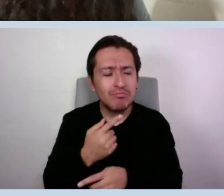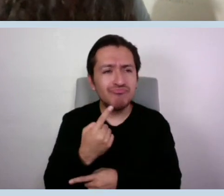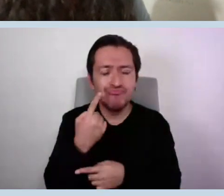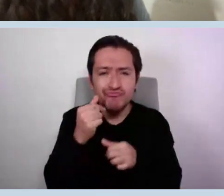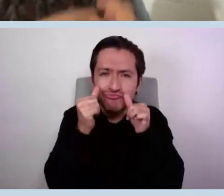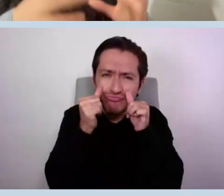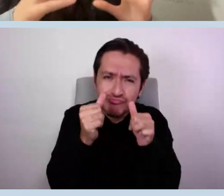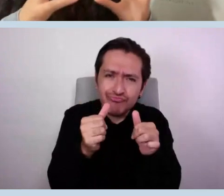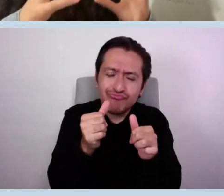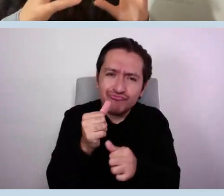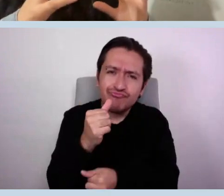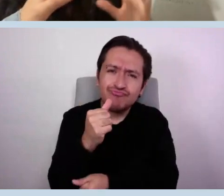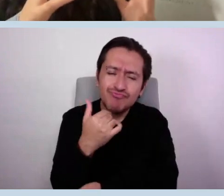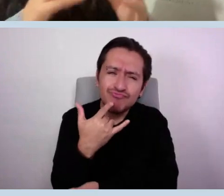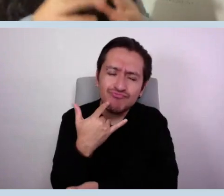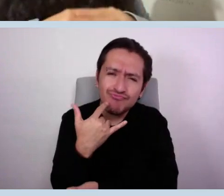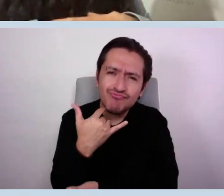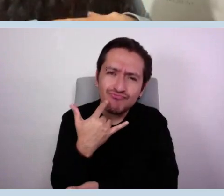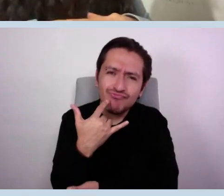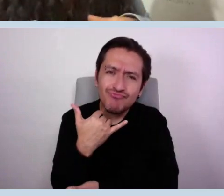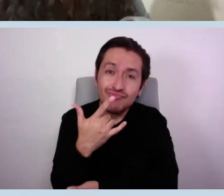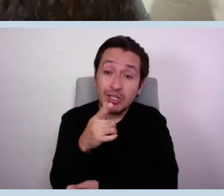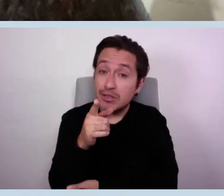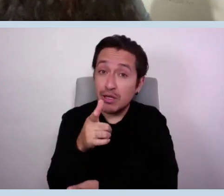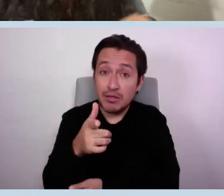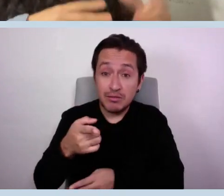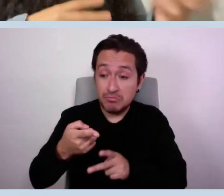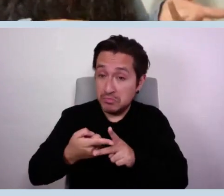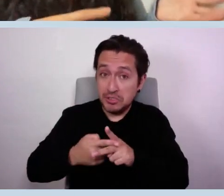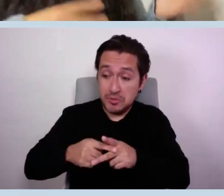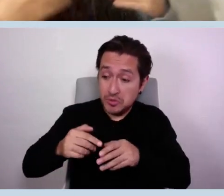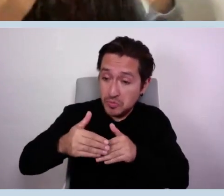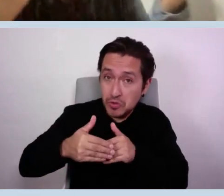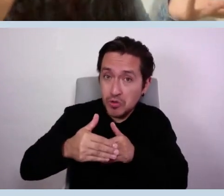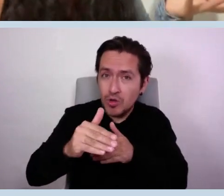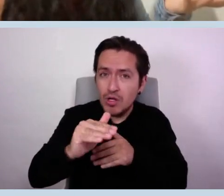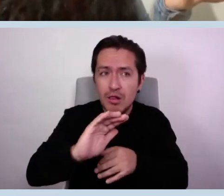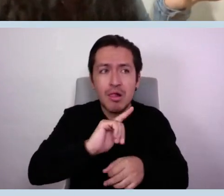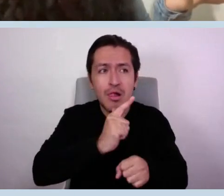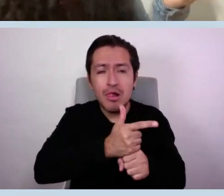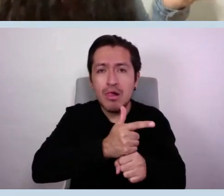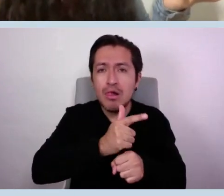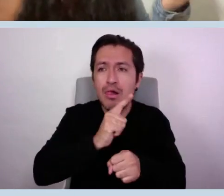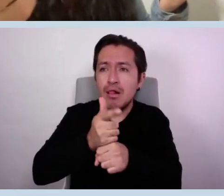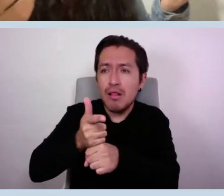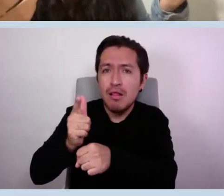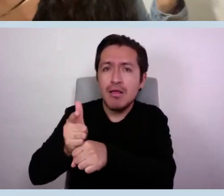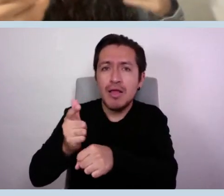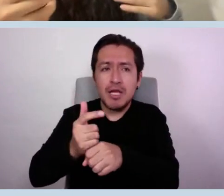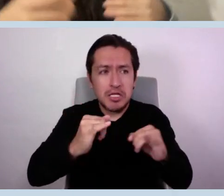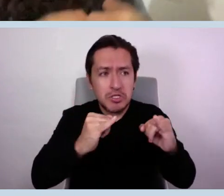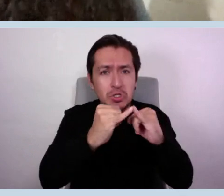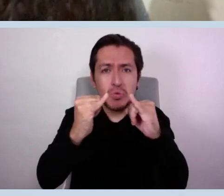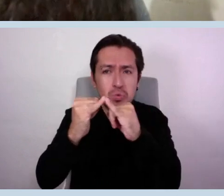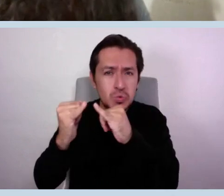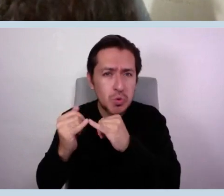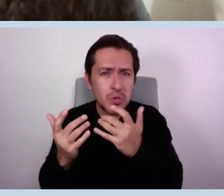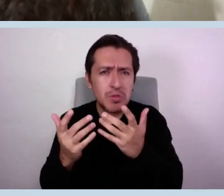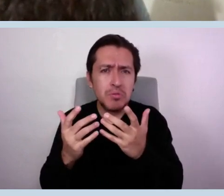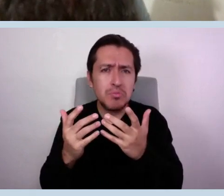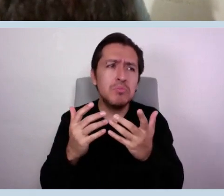también ahí empezamos a darnos cuenta de las diferencias institucionales para bien y para mal como en todos los casos entre las